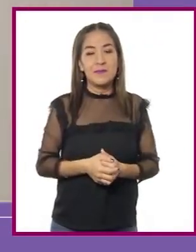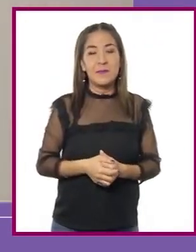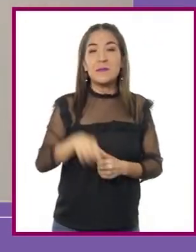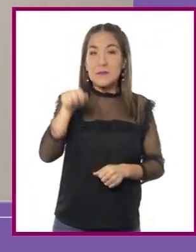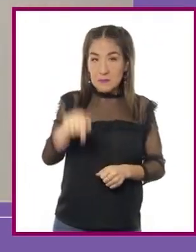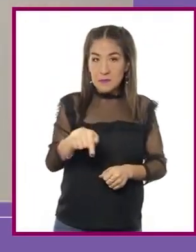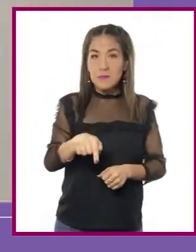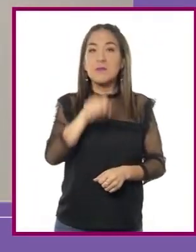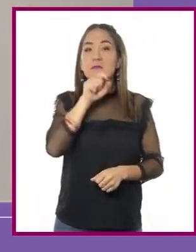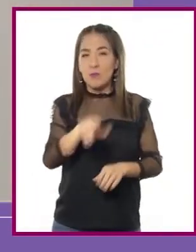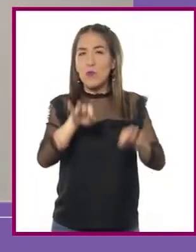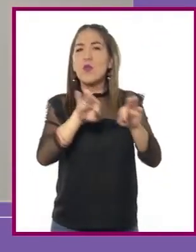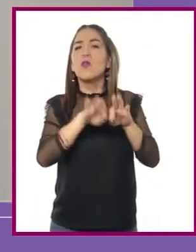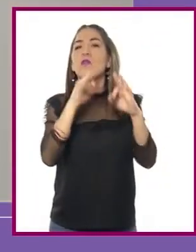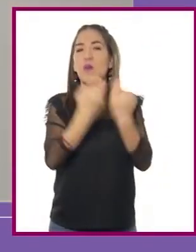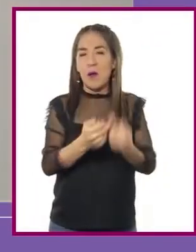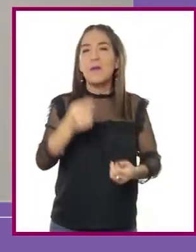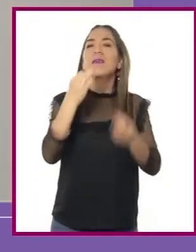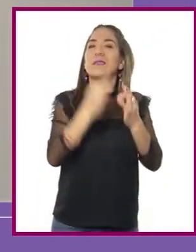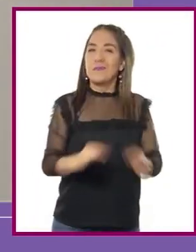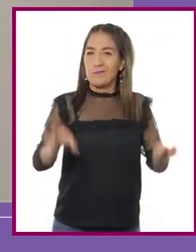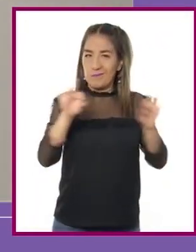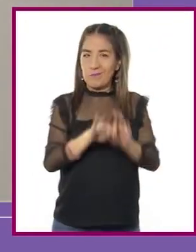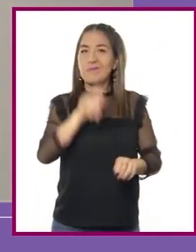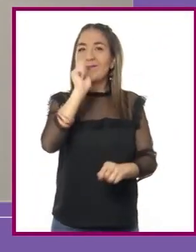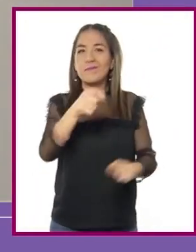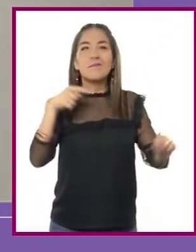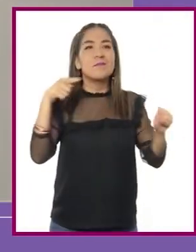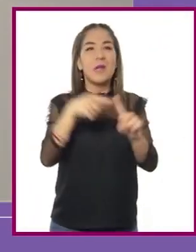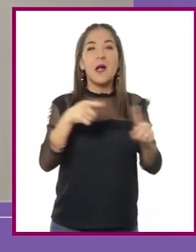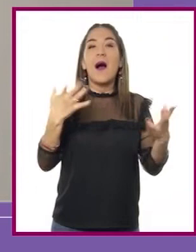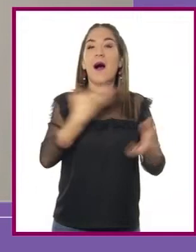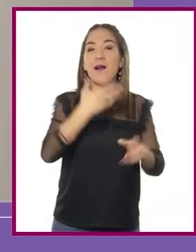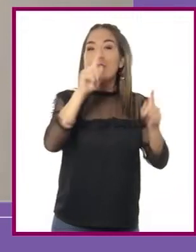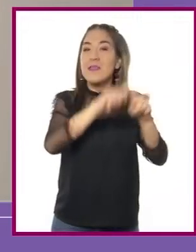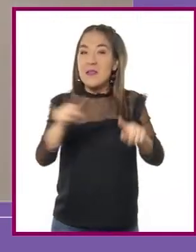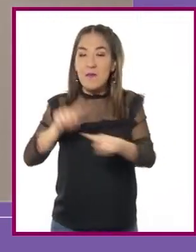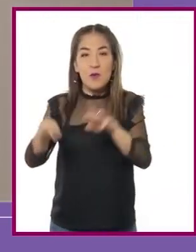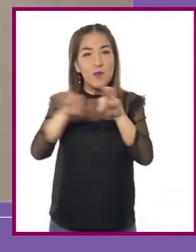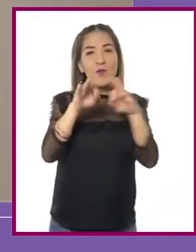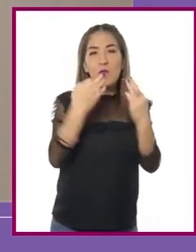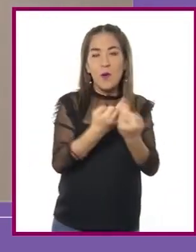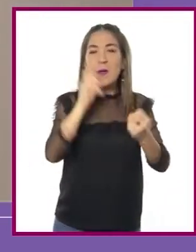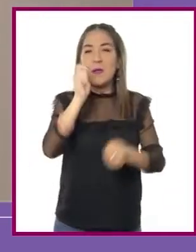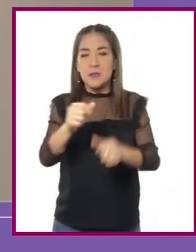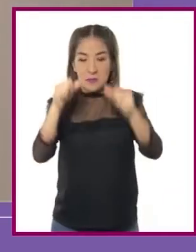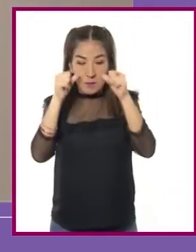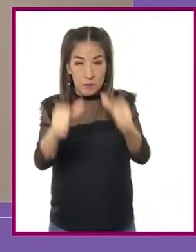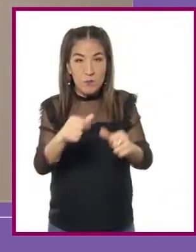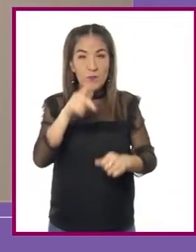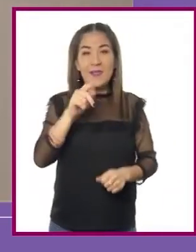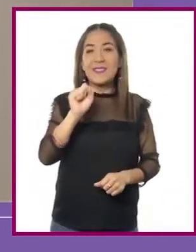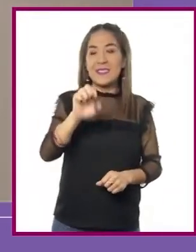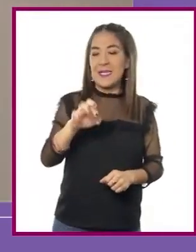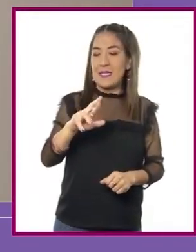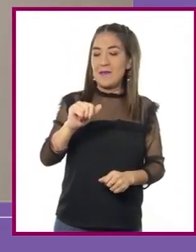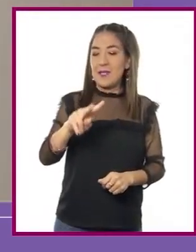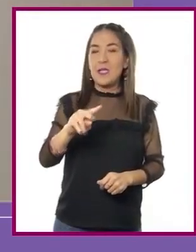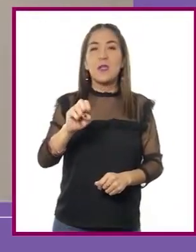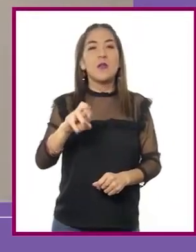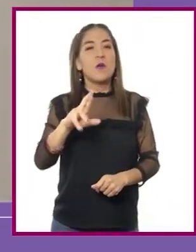este sentido, es importante señalar que existen tipos de servidores y servidoras públicos.